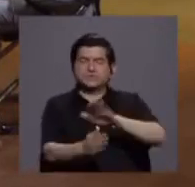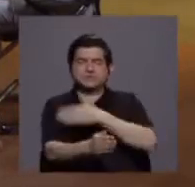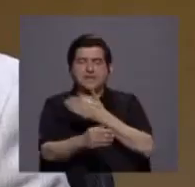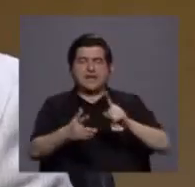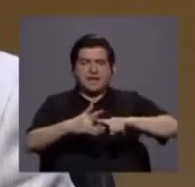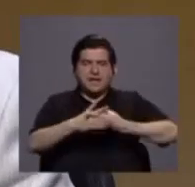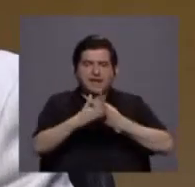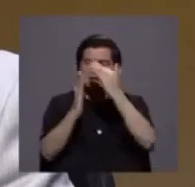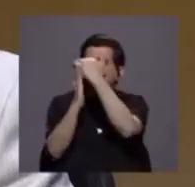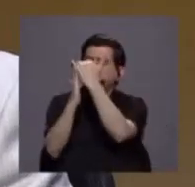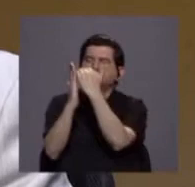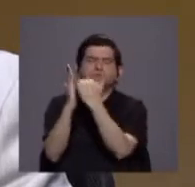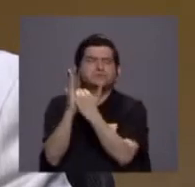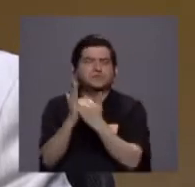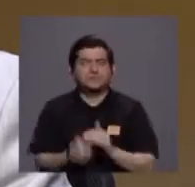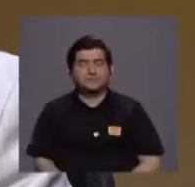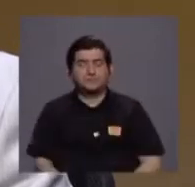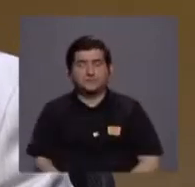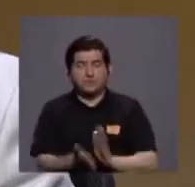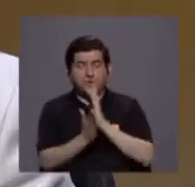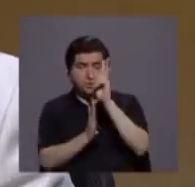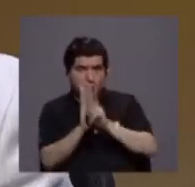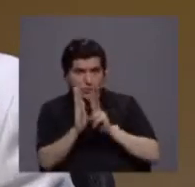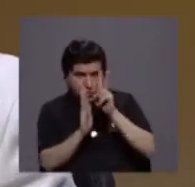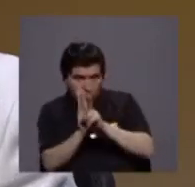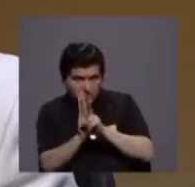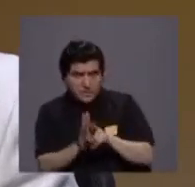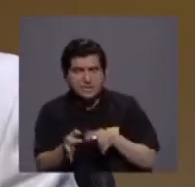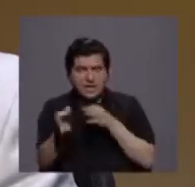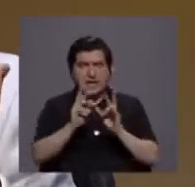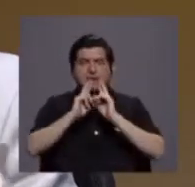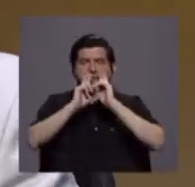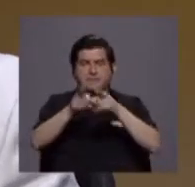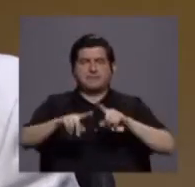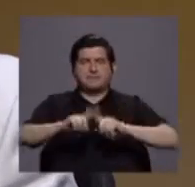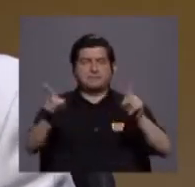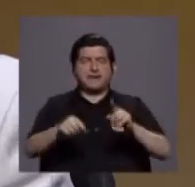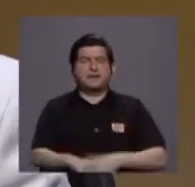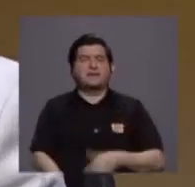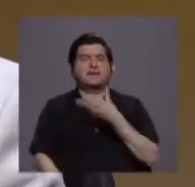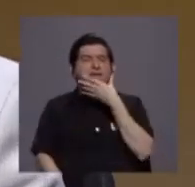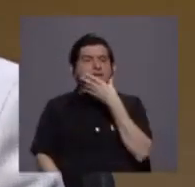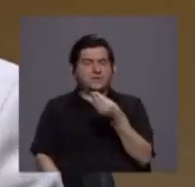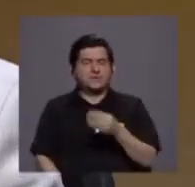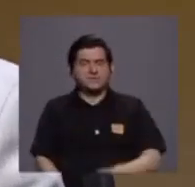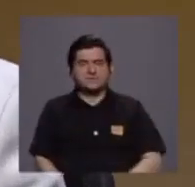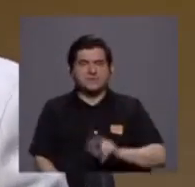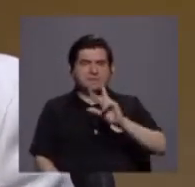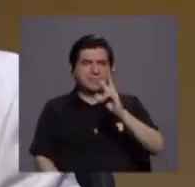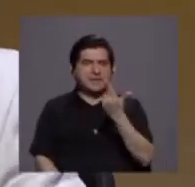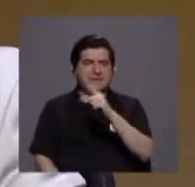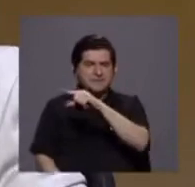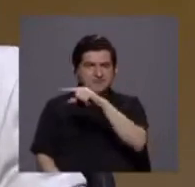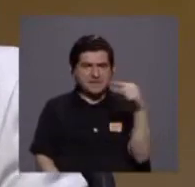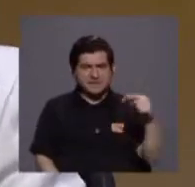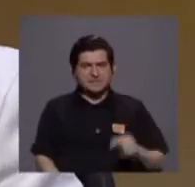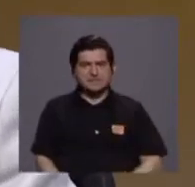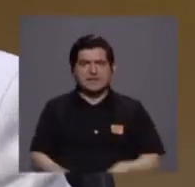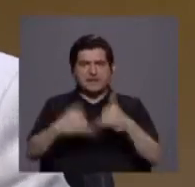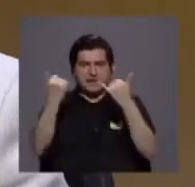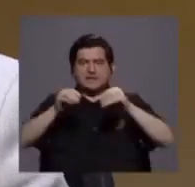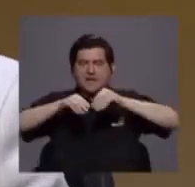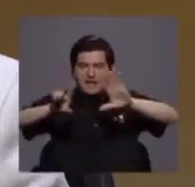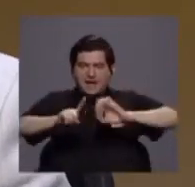itinerario. Este documental lo presentamos como rendición de cuentas, pero en diciembre, más o menos la tercera semana, lo vamos a lanzar en